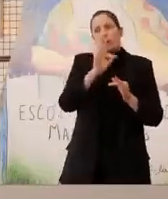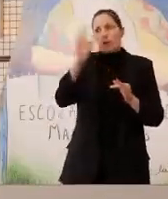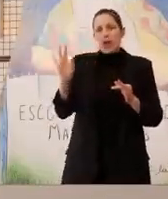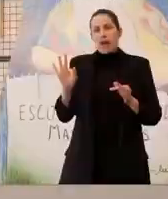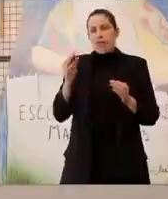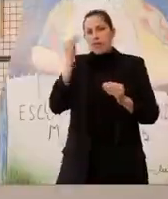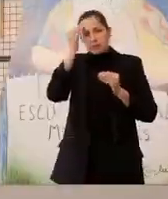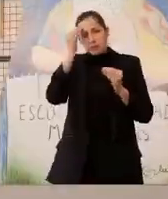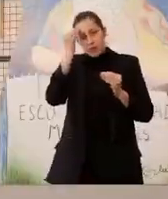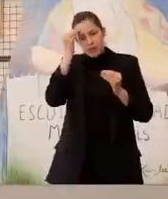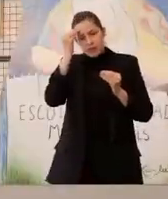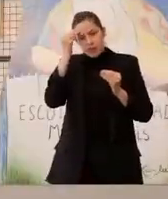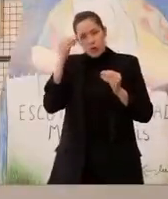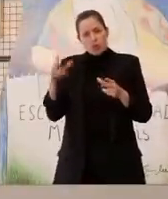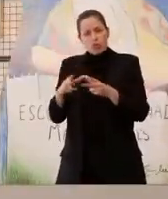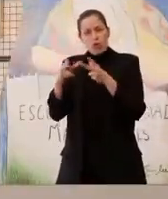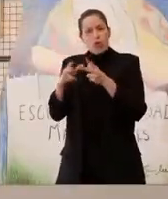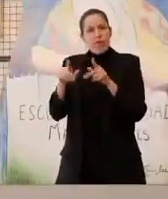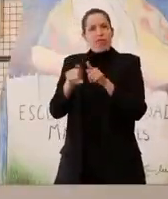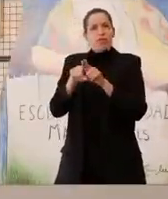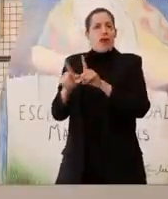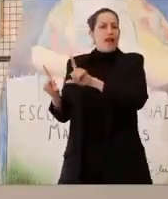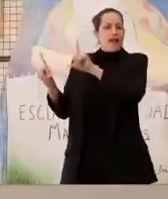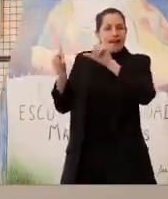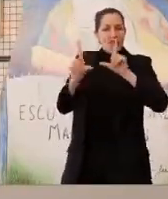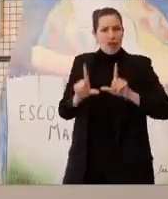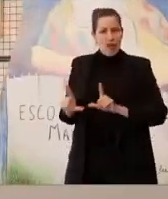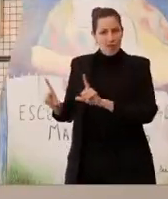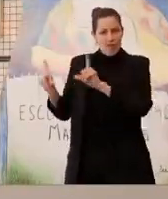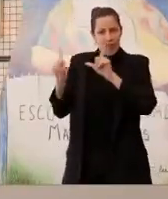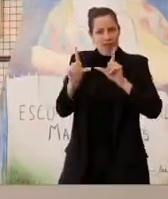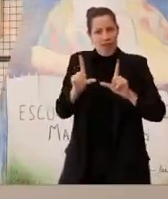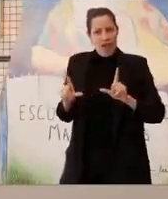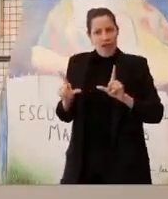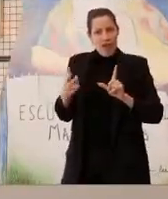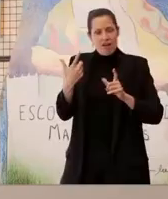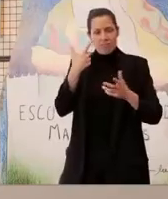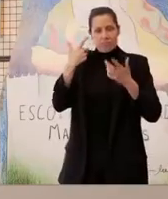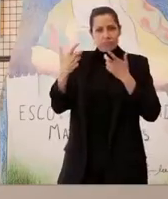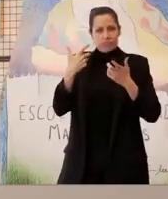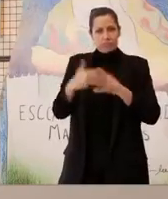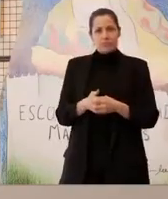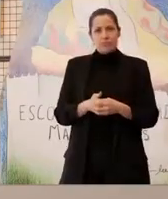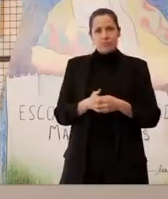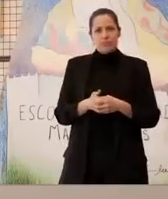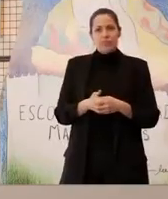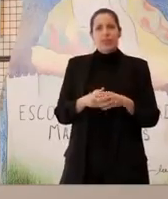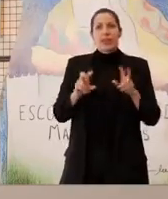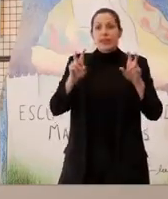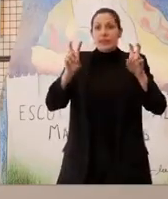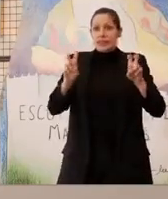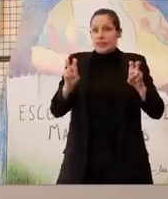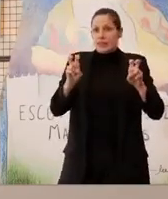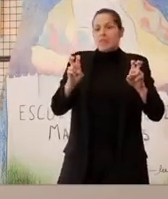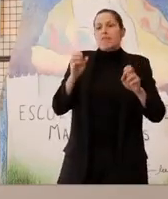Y si ha habido algo que ha aparecido en todas las mesas ha sido la idea de las